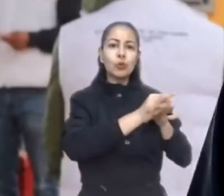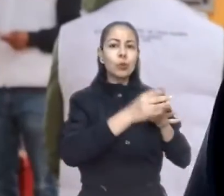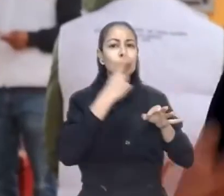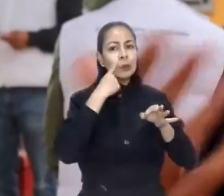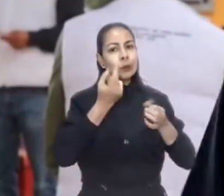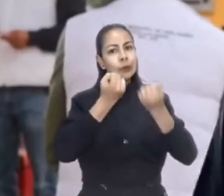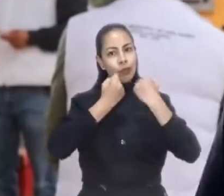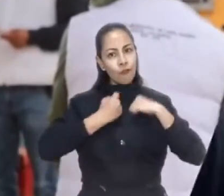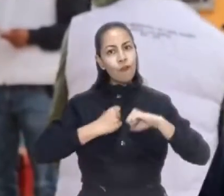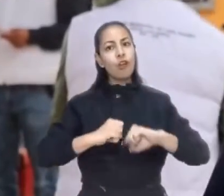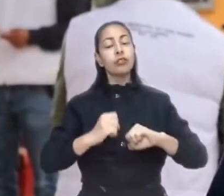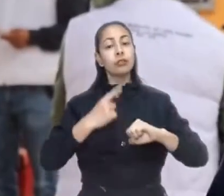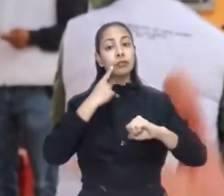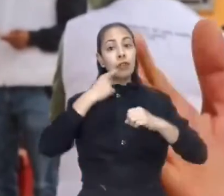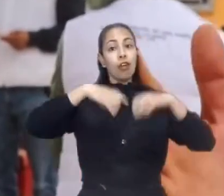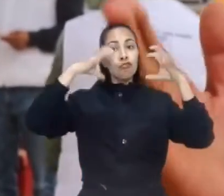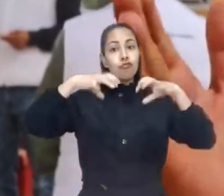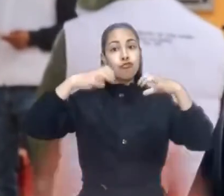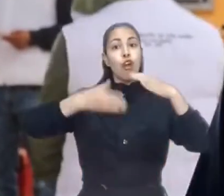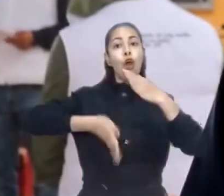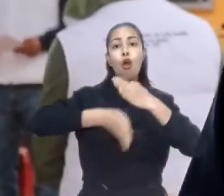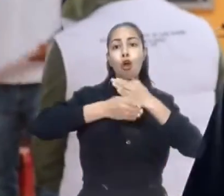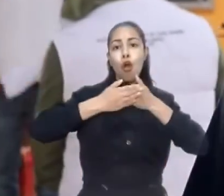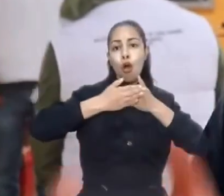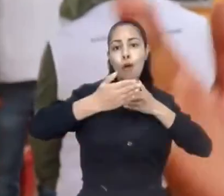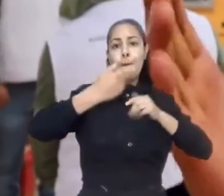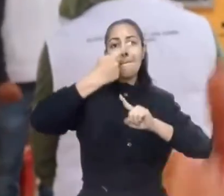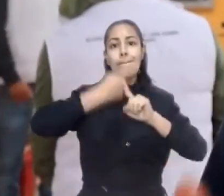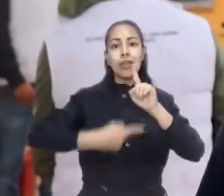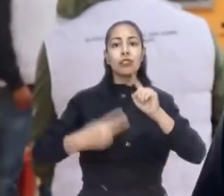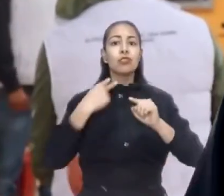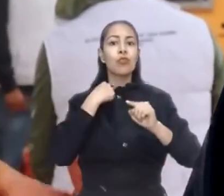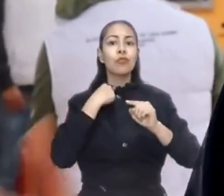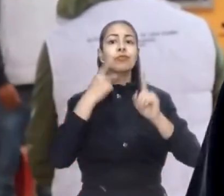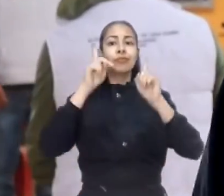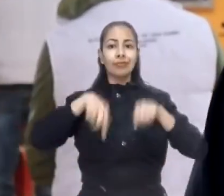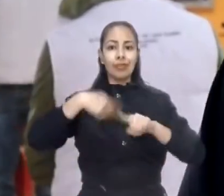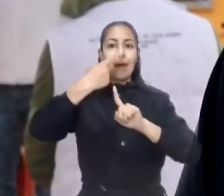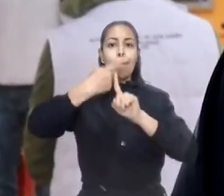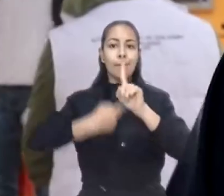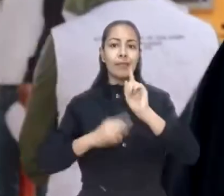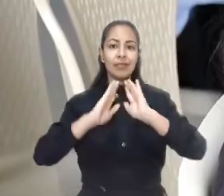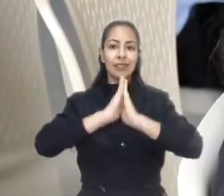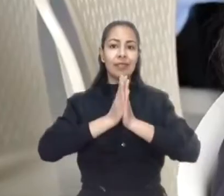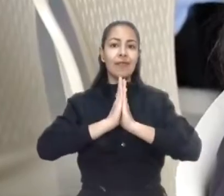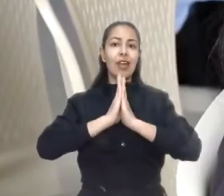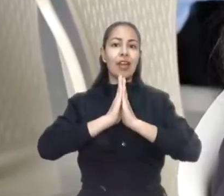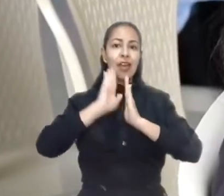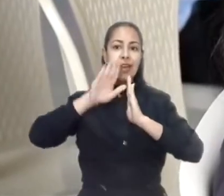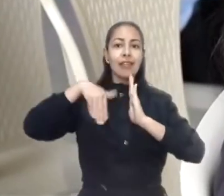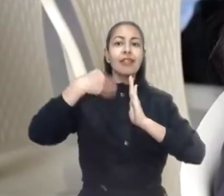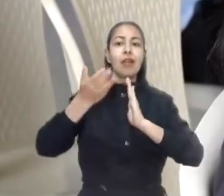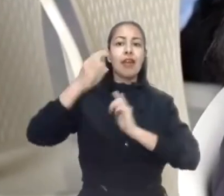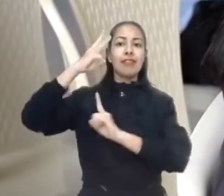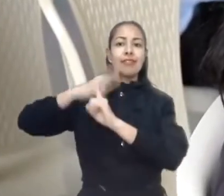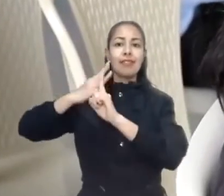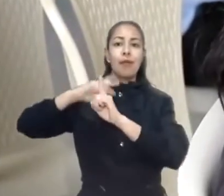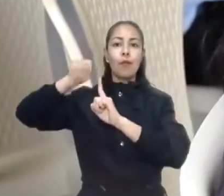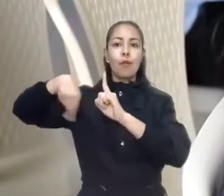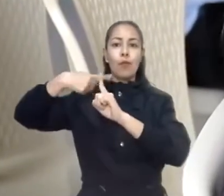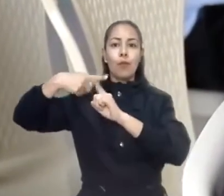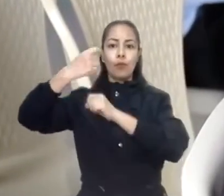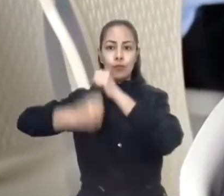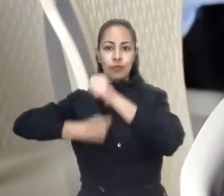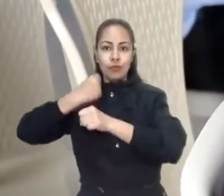no redoblemos esfuerzo. Las lluvias todavía continúan este mes de noviembre y el mes de diciembre y todavía pasarán hasta el trimestre